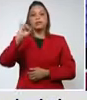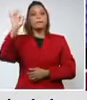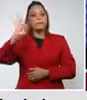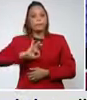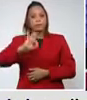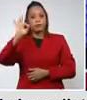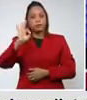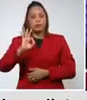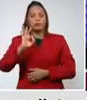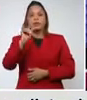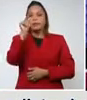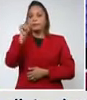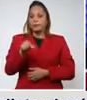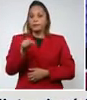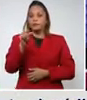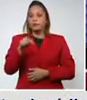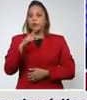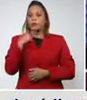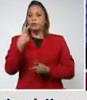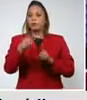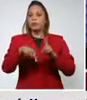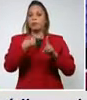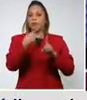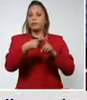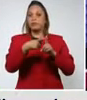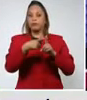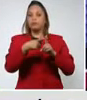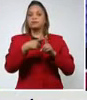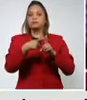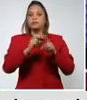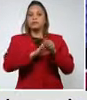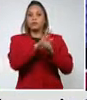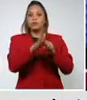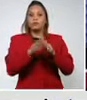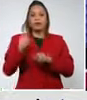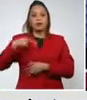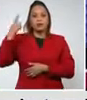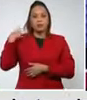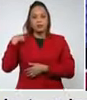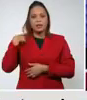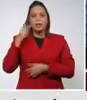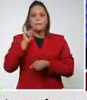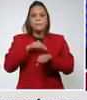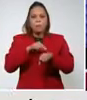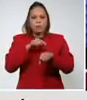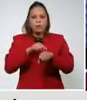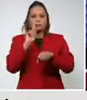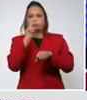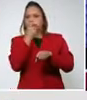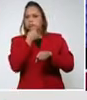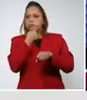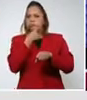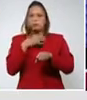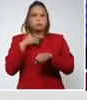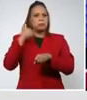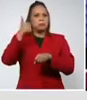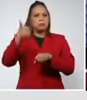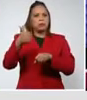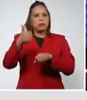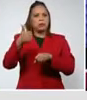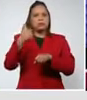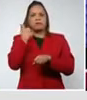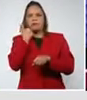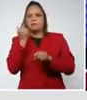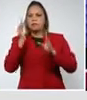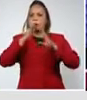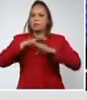46,6% de los pacientes diagnosticados ayer totalmente asintomático. En el acumulado es el